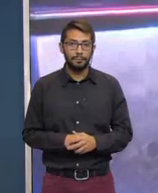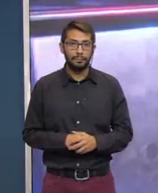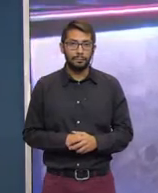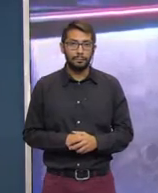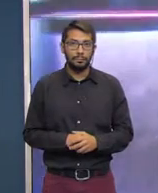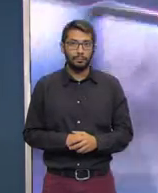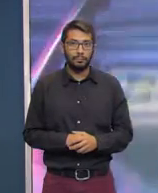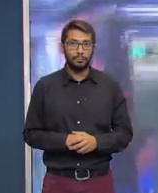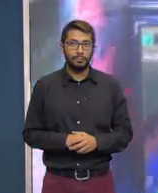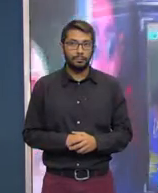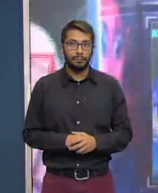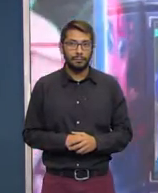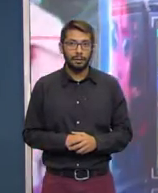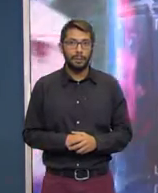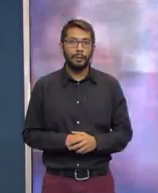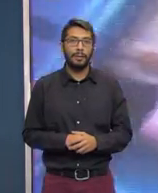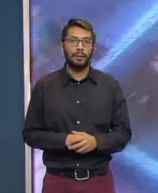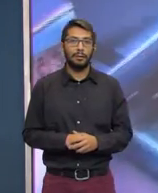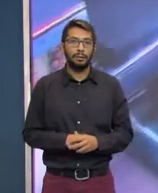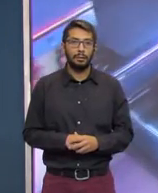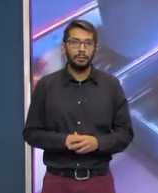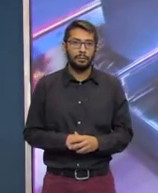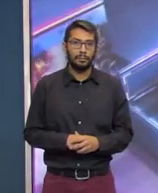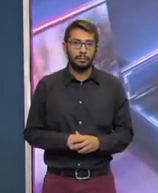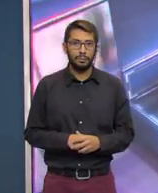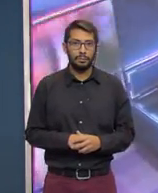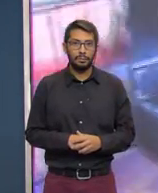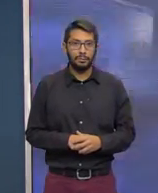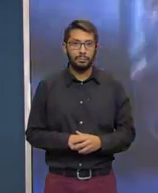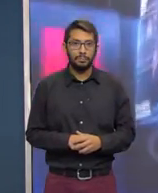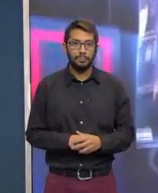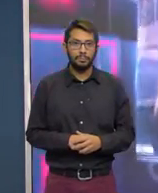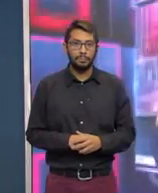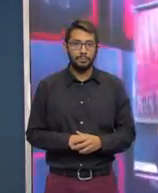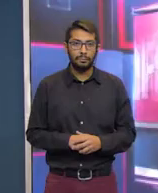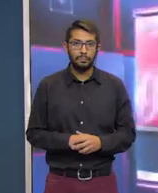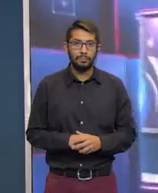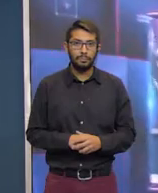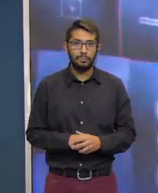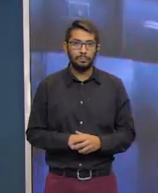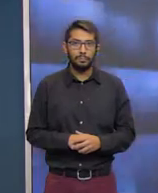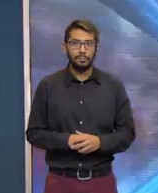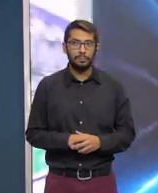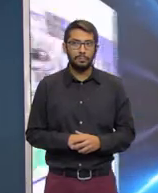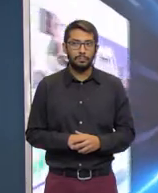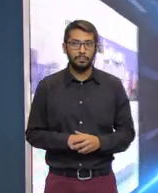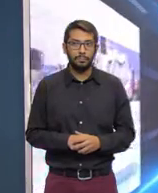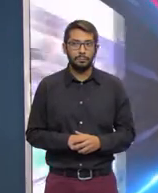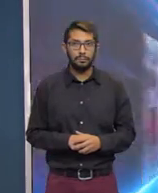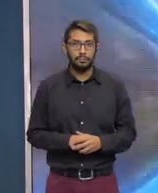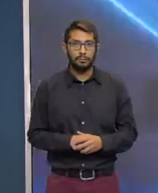vamos a decidir todos juntos en asamblea. ¿Carpa blanca? Carpa blanca, se ha quedado